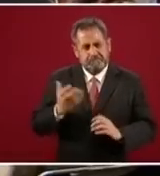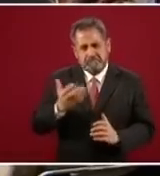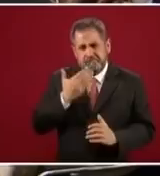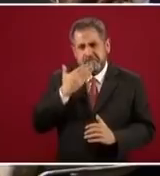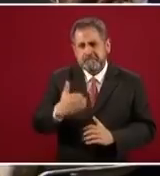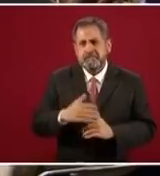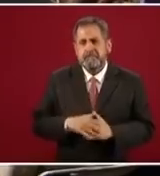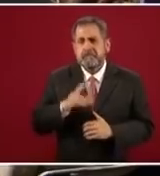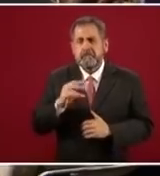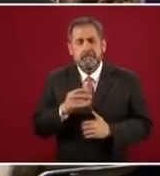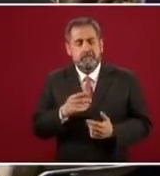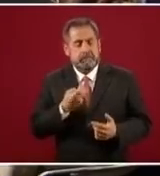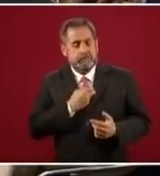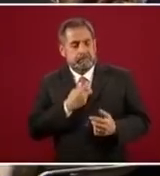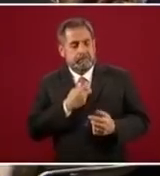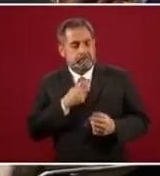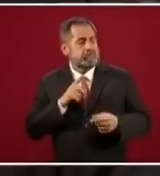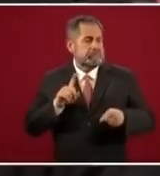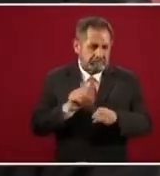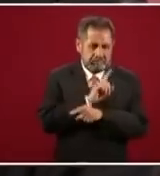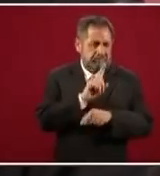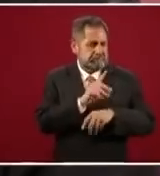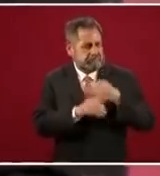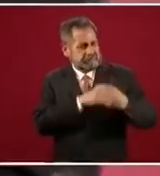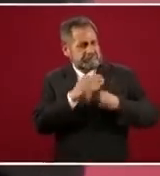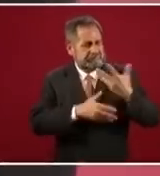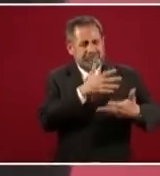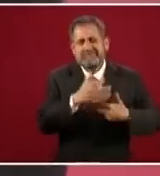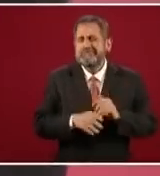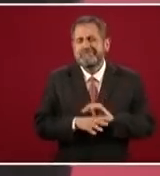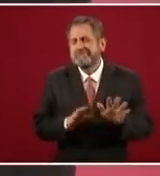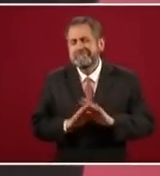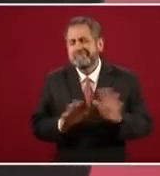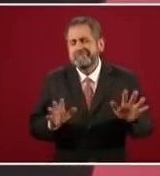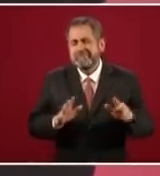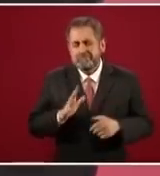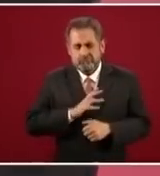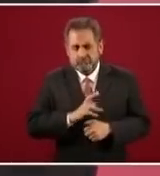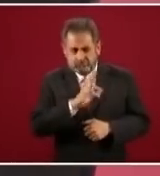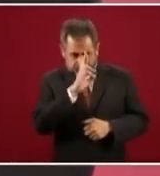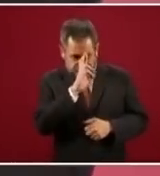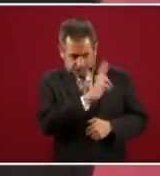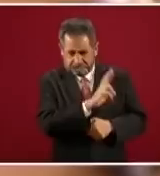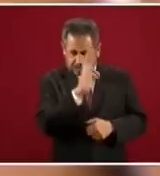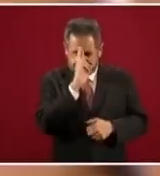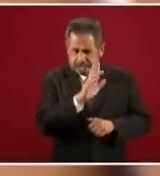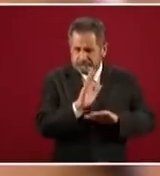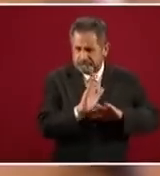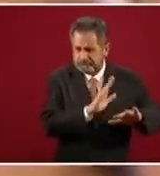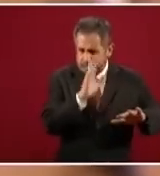no caer en ninguna provocación, ser respetuoso de todos.